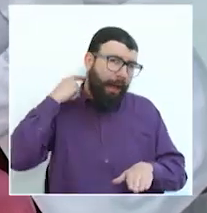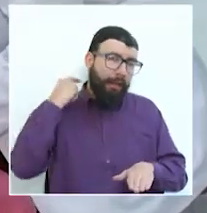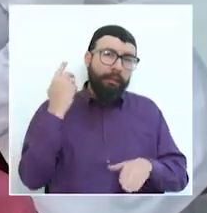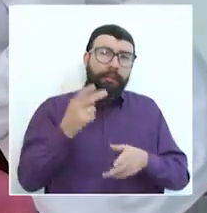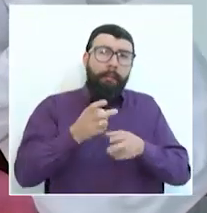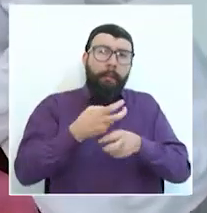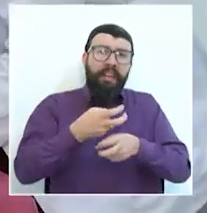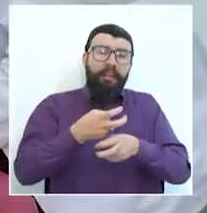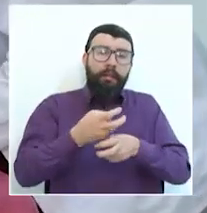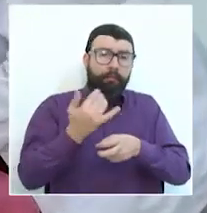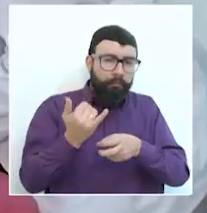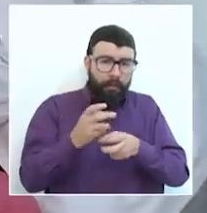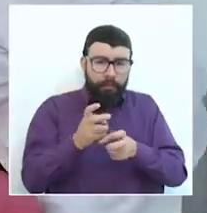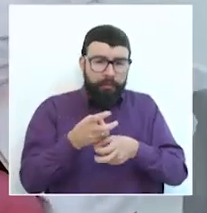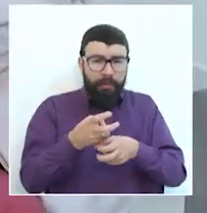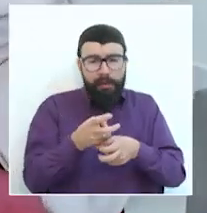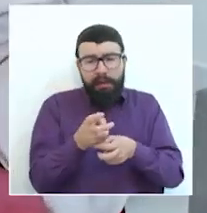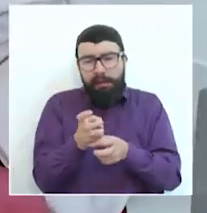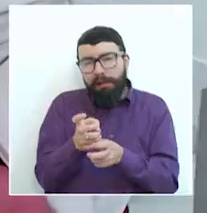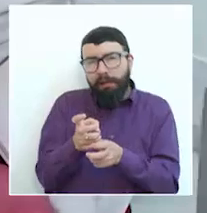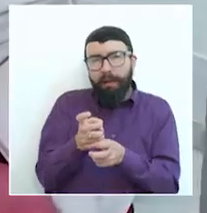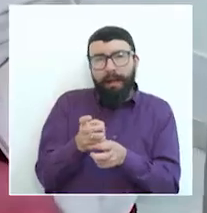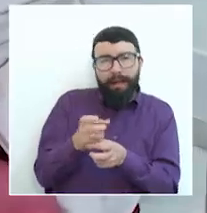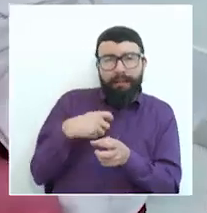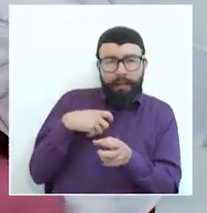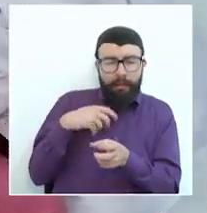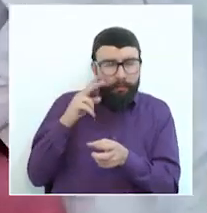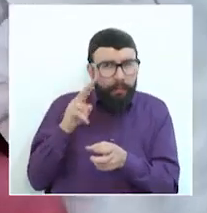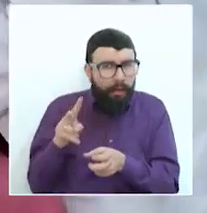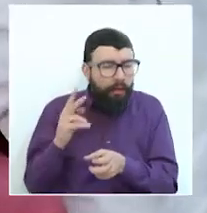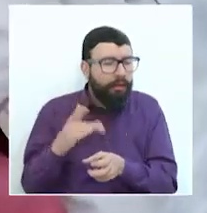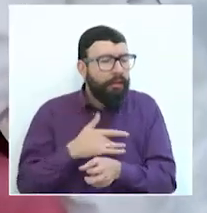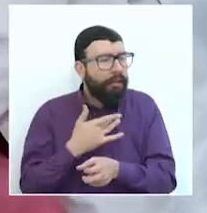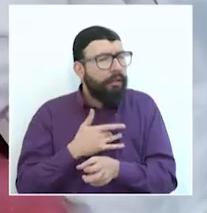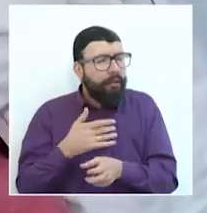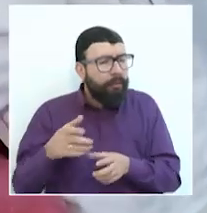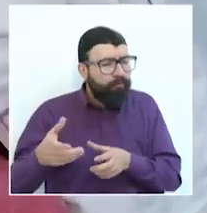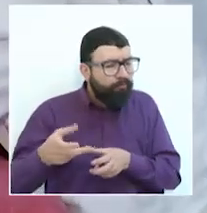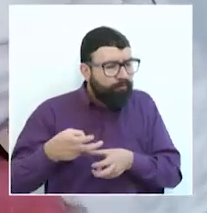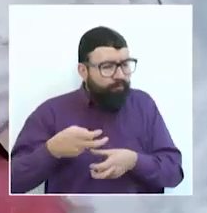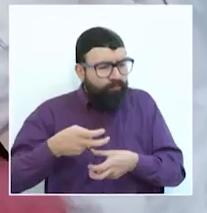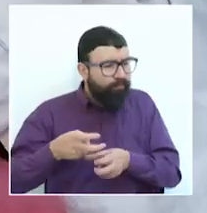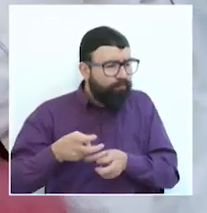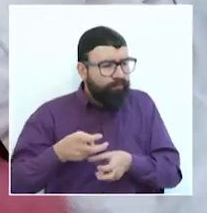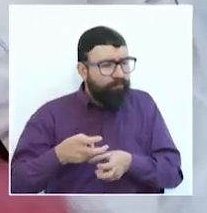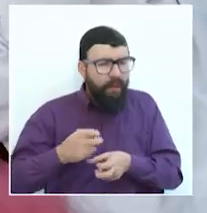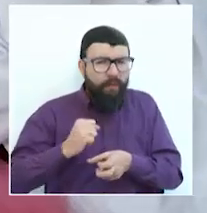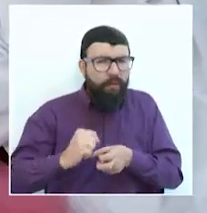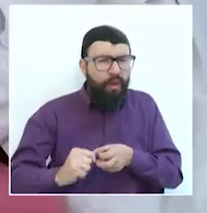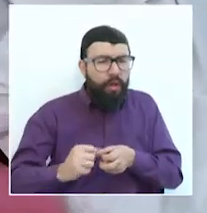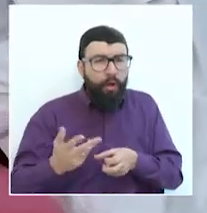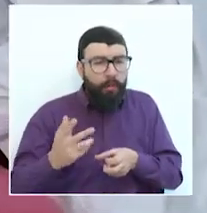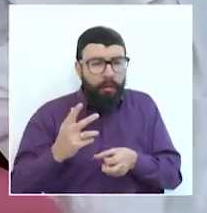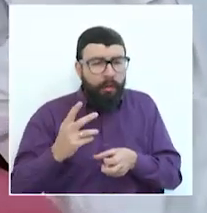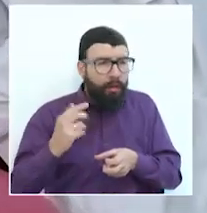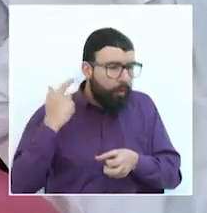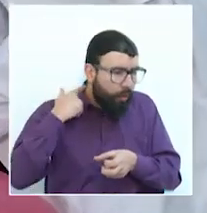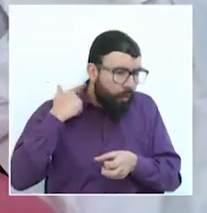vértebras está un poquito rotada. Vamos a ver si está esta extensión. Identificamos